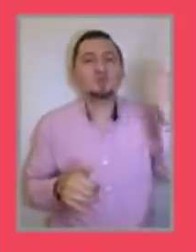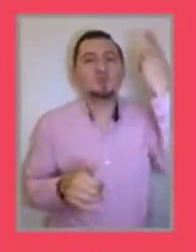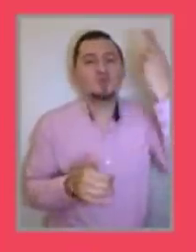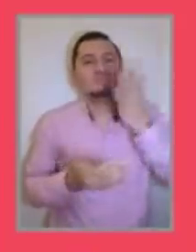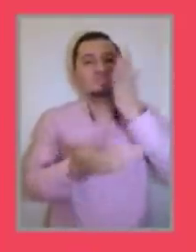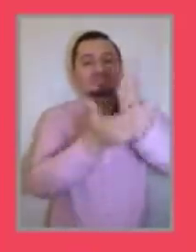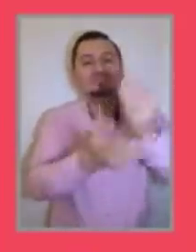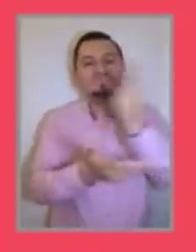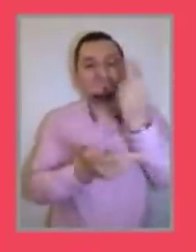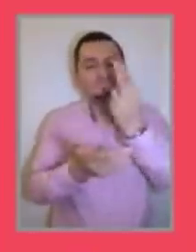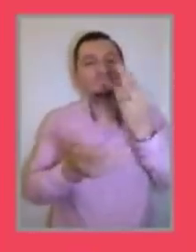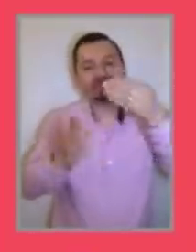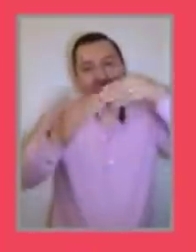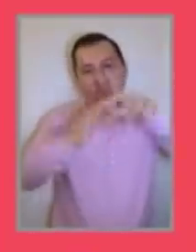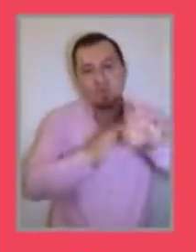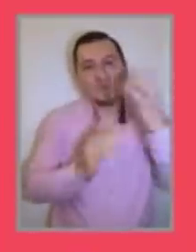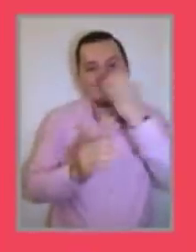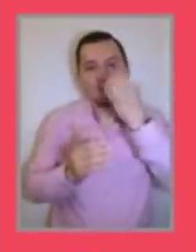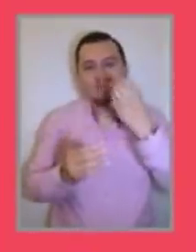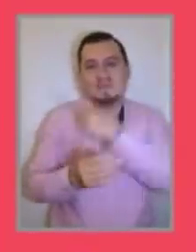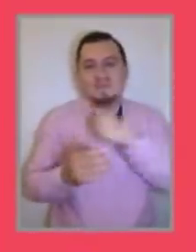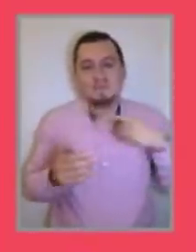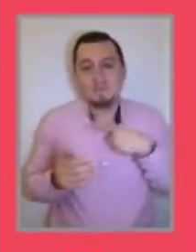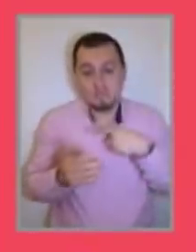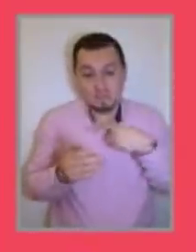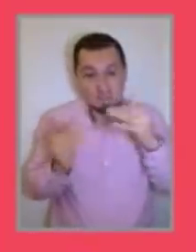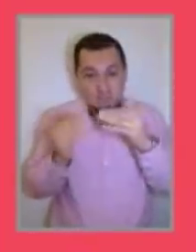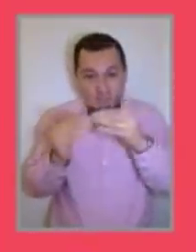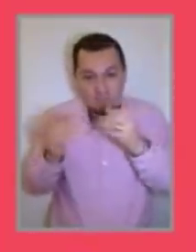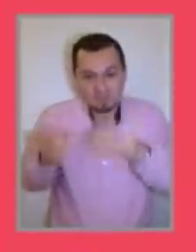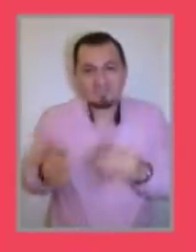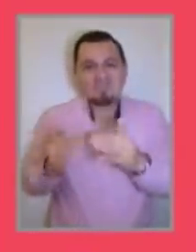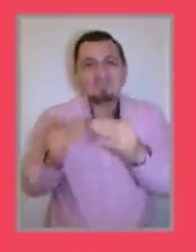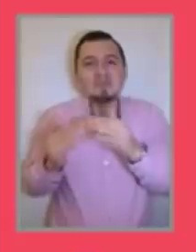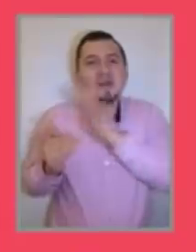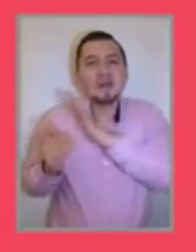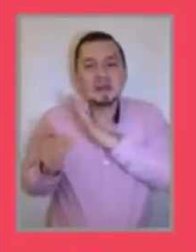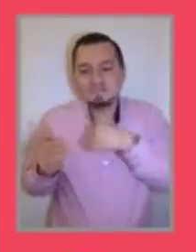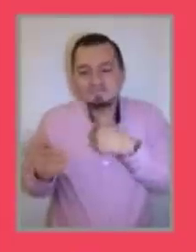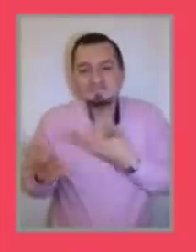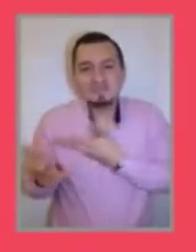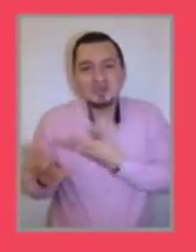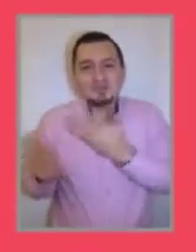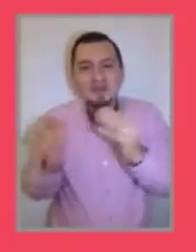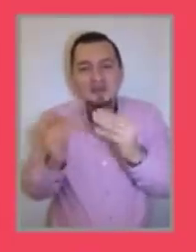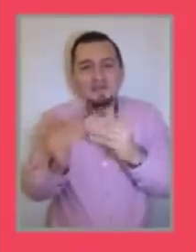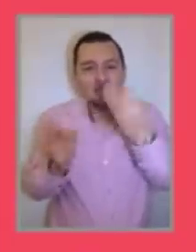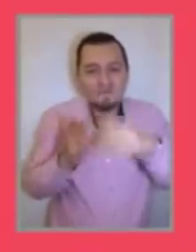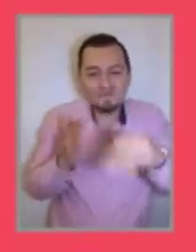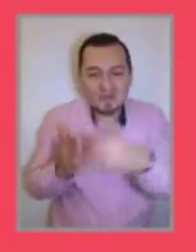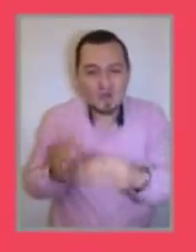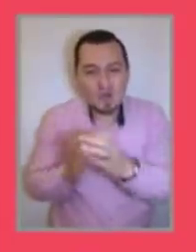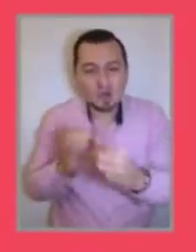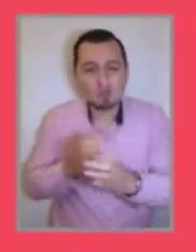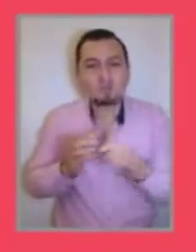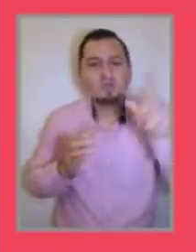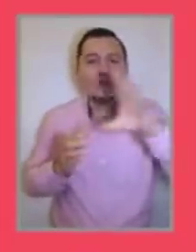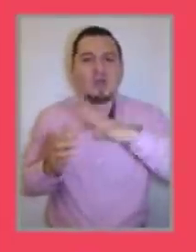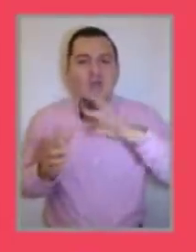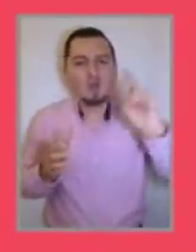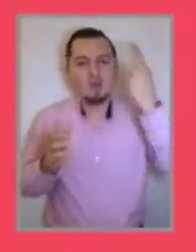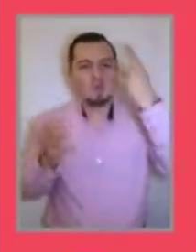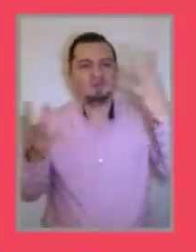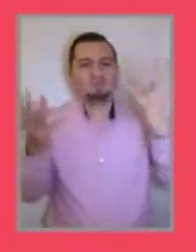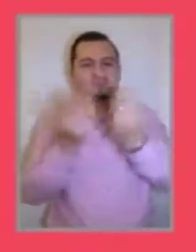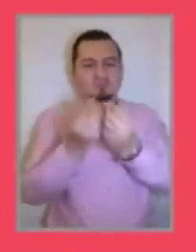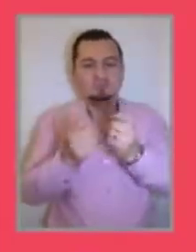era necesario acudir ahí, de procesos de titulación, como puede ser el servicio social o la práctica profesional, que si no